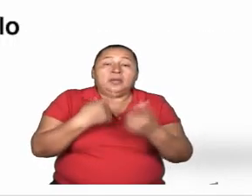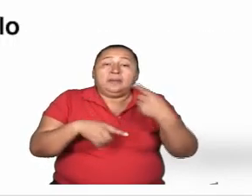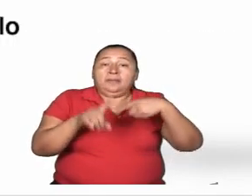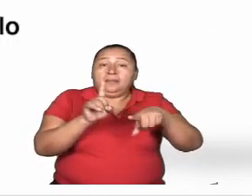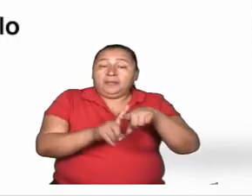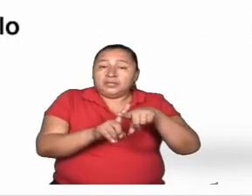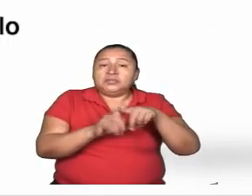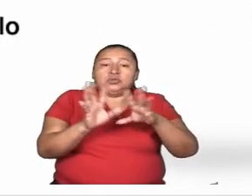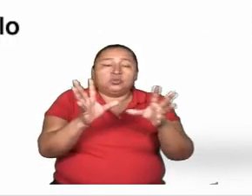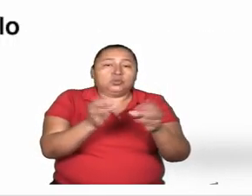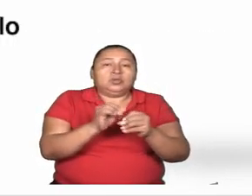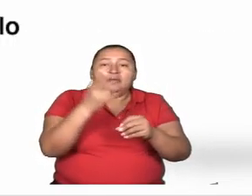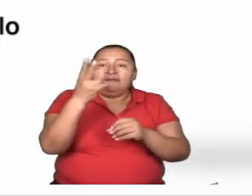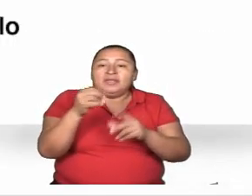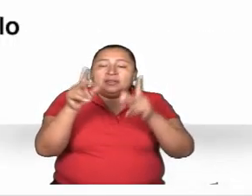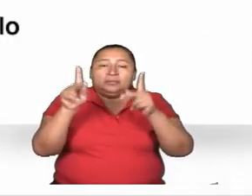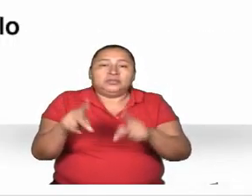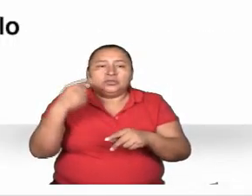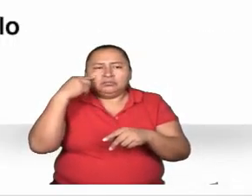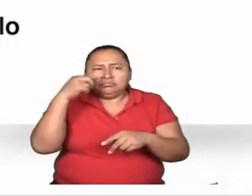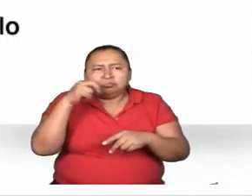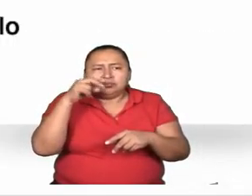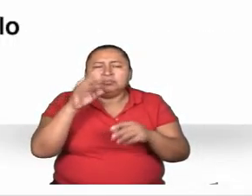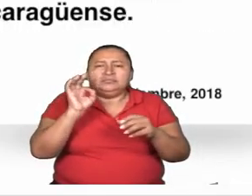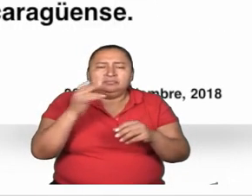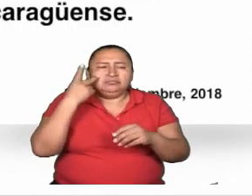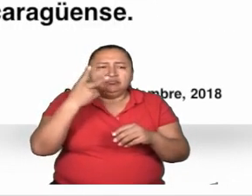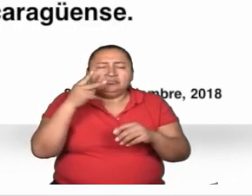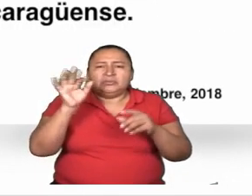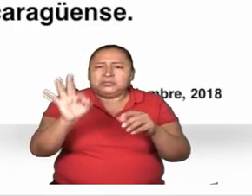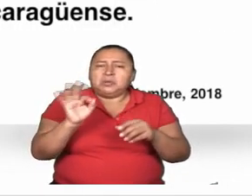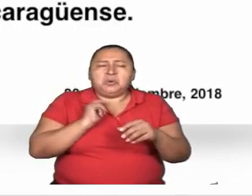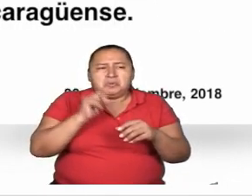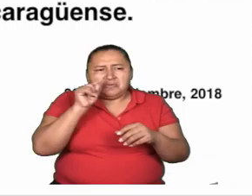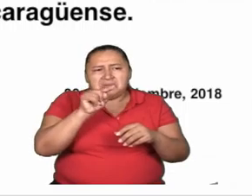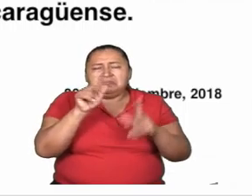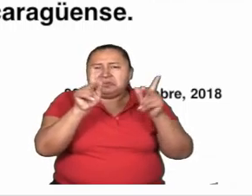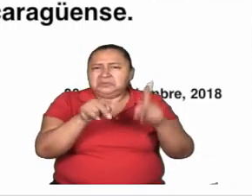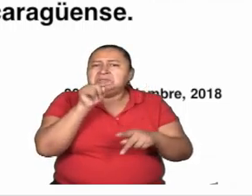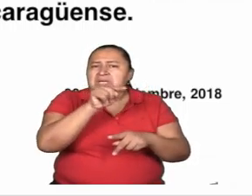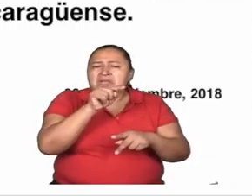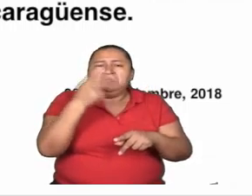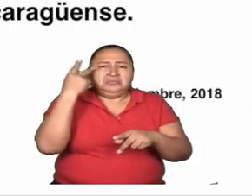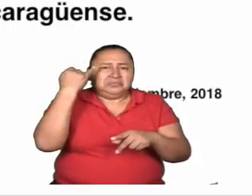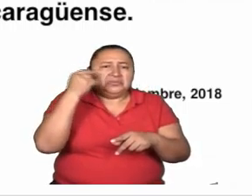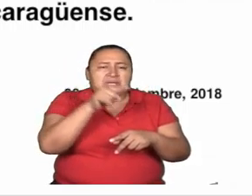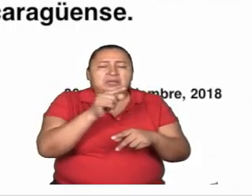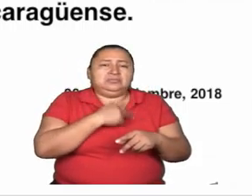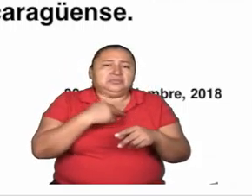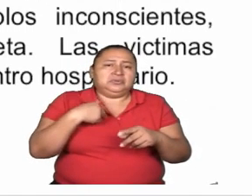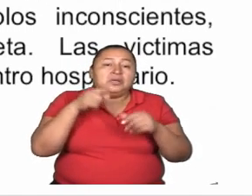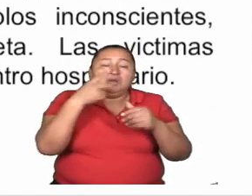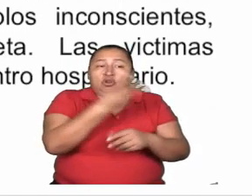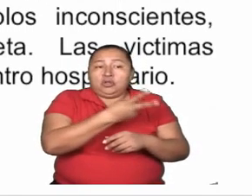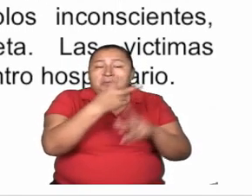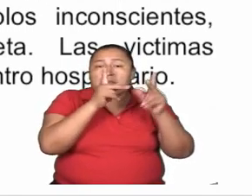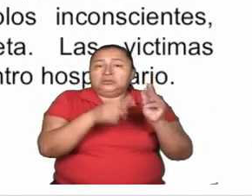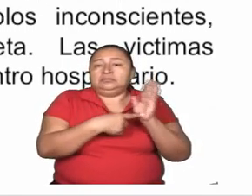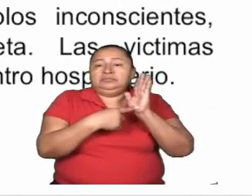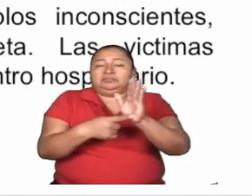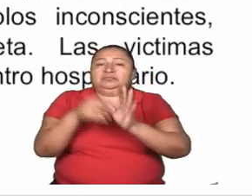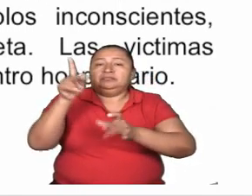se retomaron 20 declaraciones de testigo y reconocimientos que identifican al terrorista como el autor. Ambos acusados serán presentados a